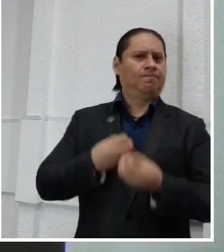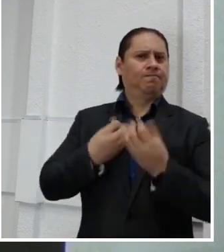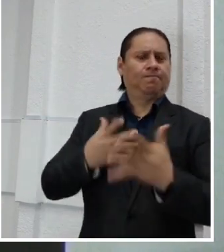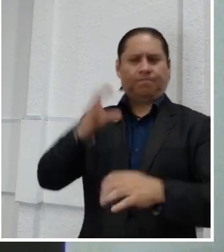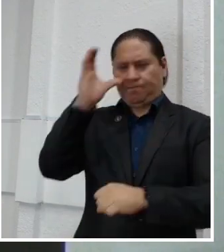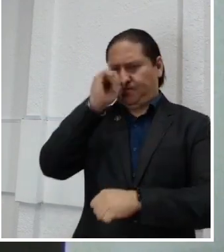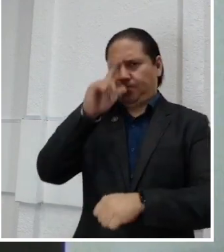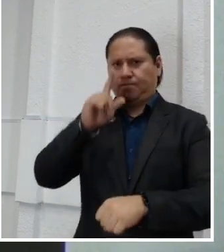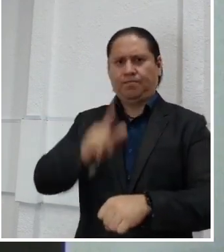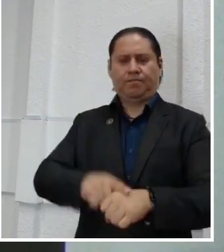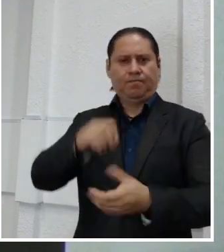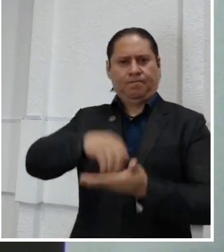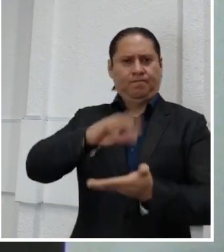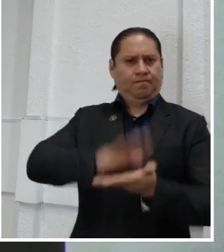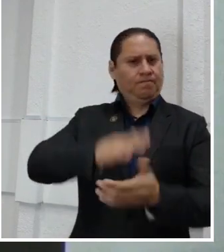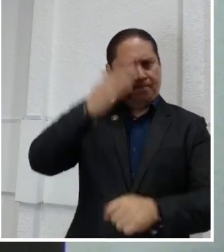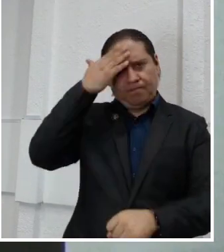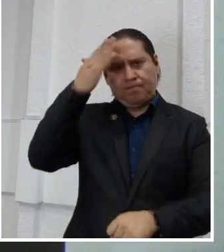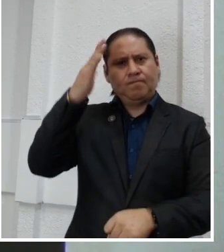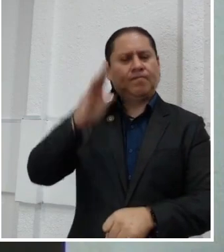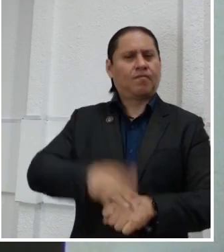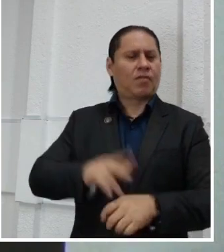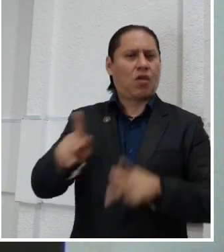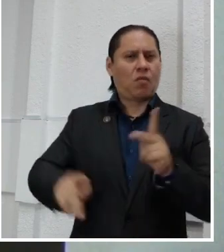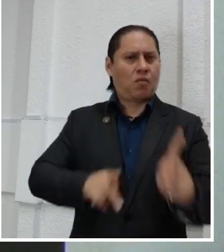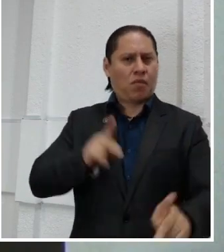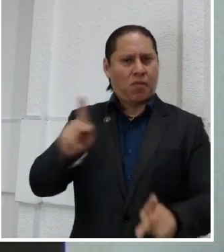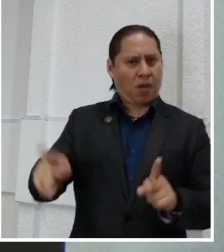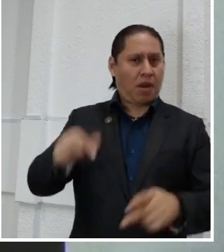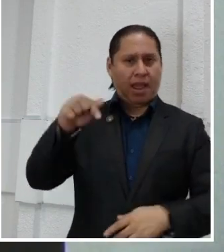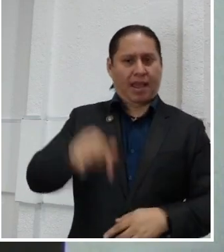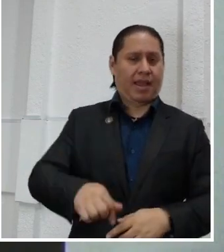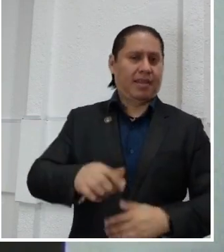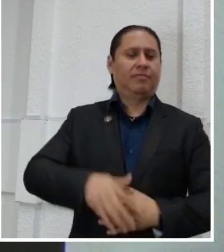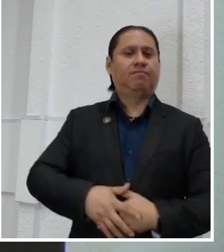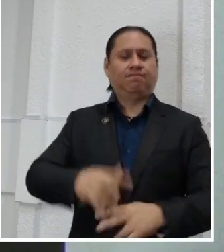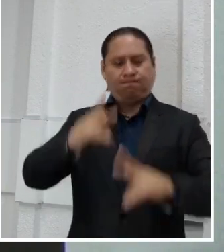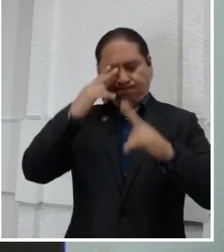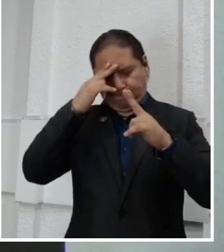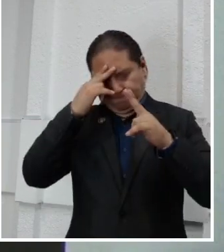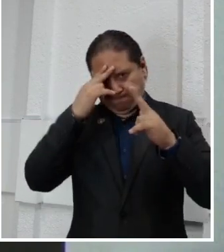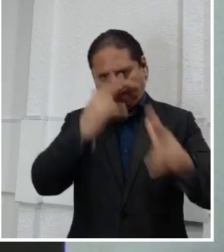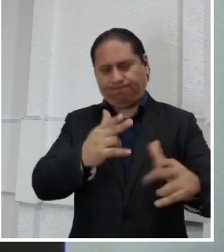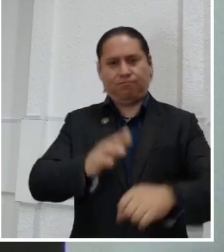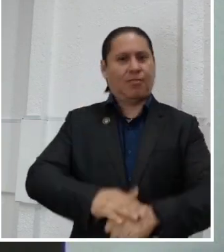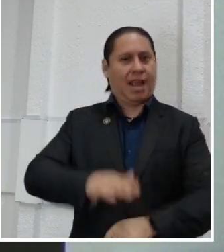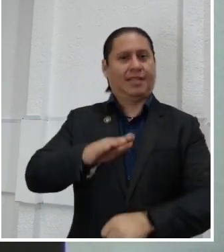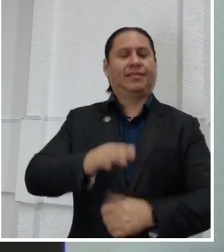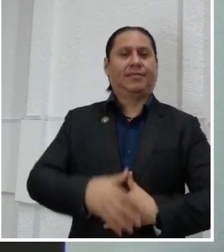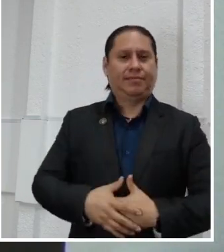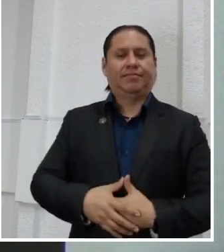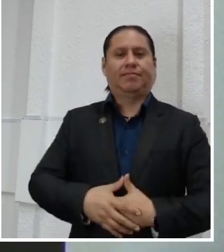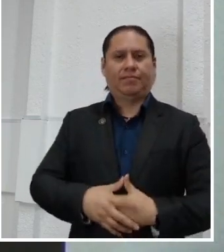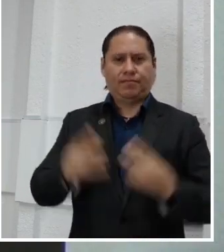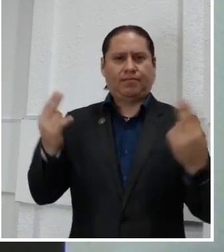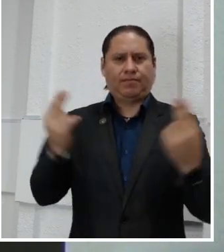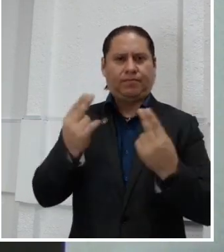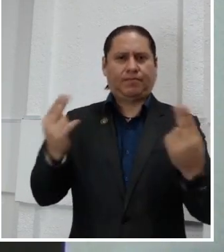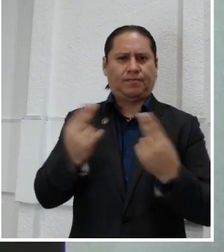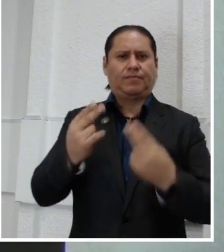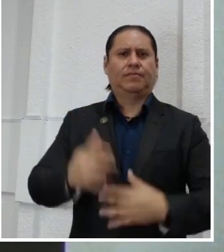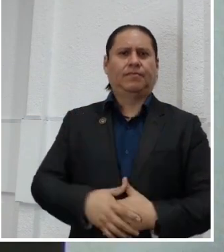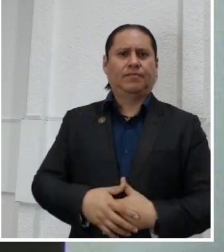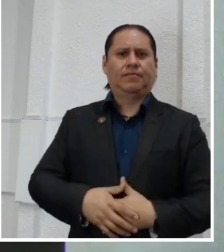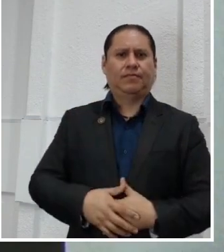y registro histórico de nuestro pueblo, este es un reconocimiento más que merecido, pues además